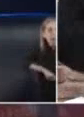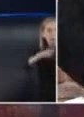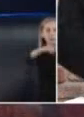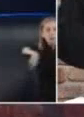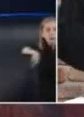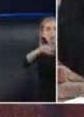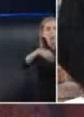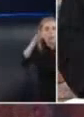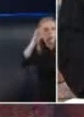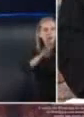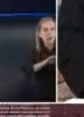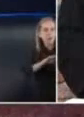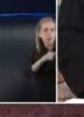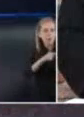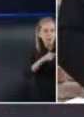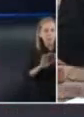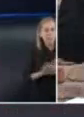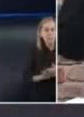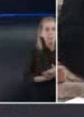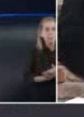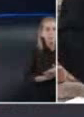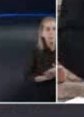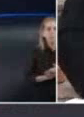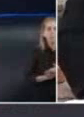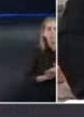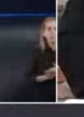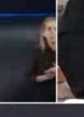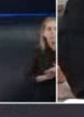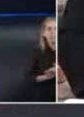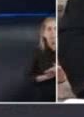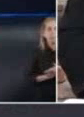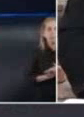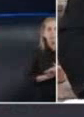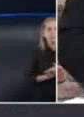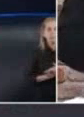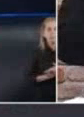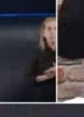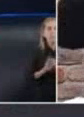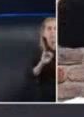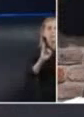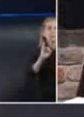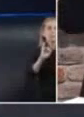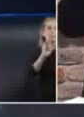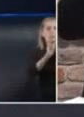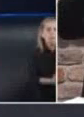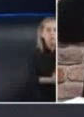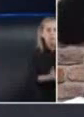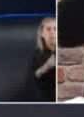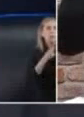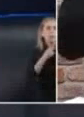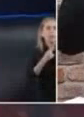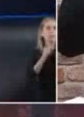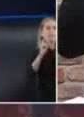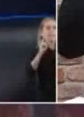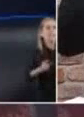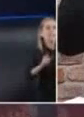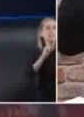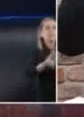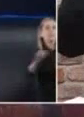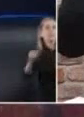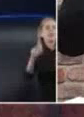buenos argentinos cotizado 20 por ciento es una cotización de default o sea ya los fondos buitres empiezan a mirar los bonos argentinos